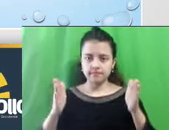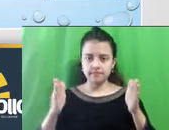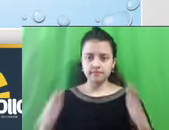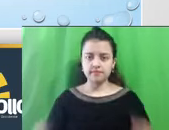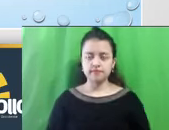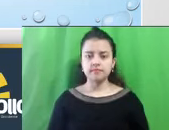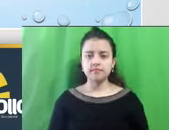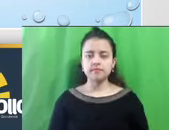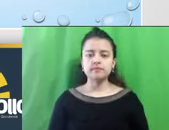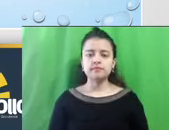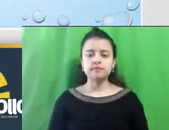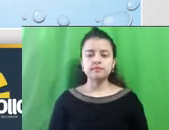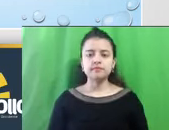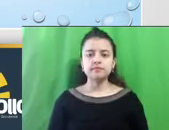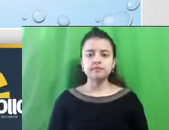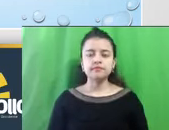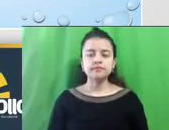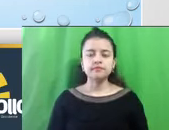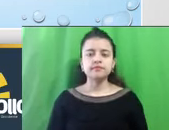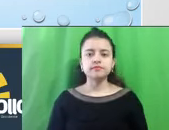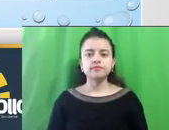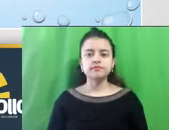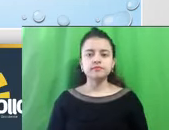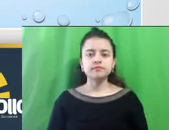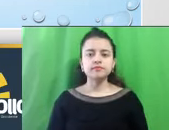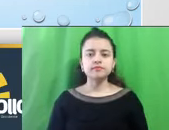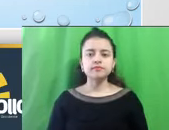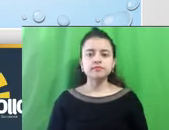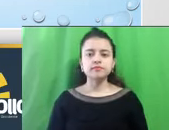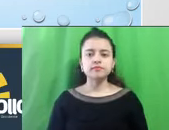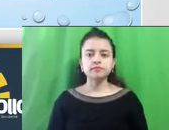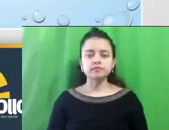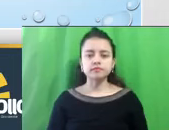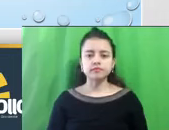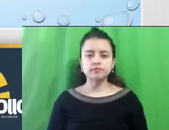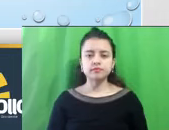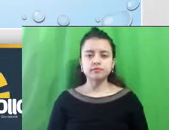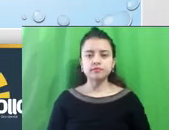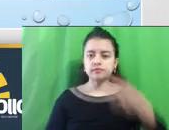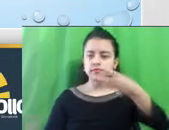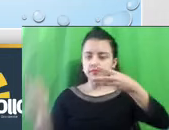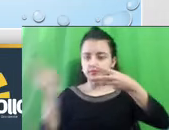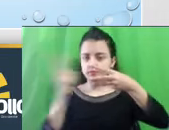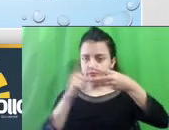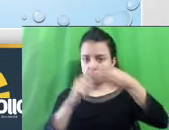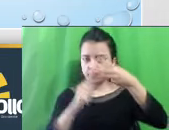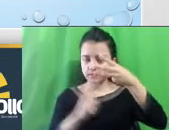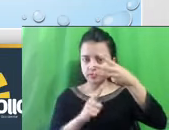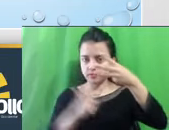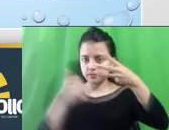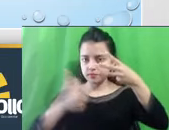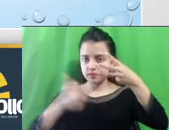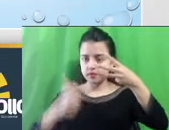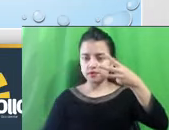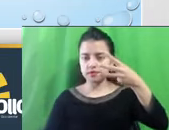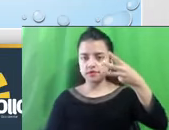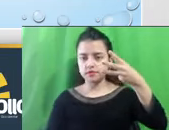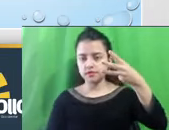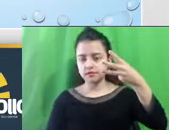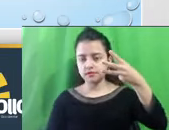y nos entregaron esos resultados en el 2021. Los tres temas que me voy a enfocar, primero es la